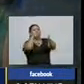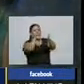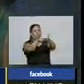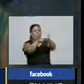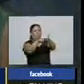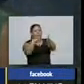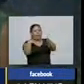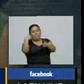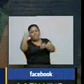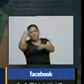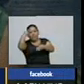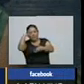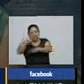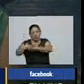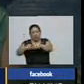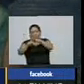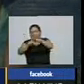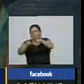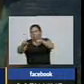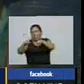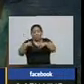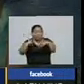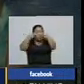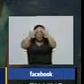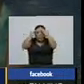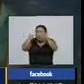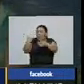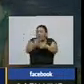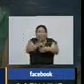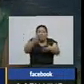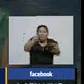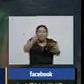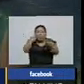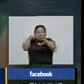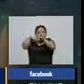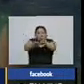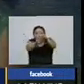perdida para siempre y no saber qué fue de esa persona.